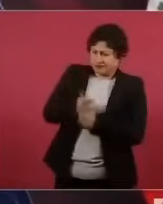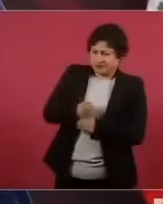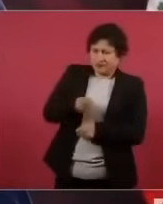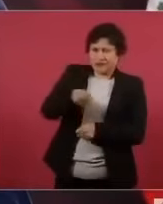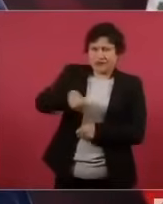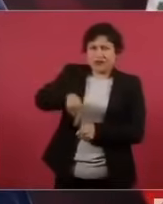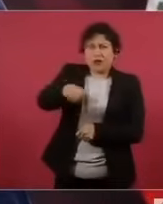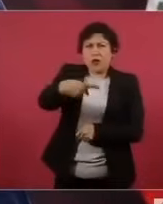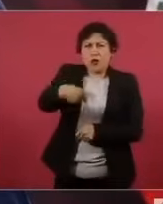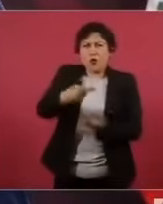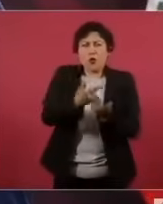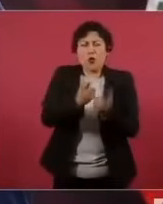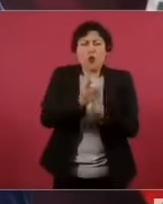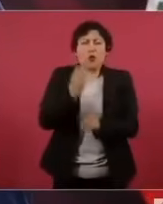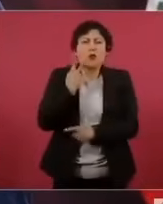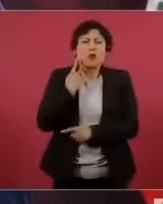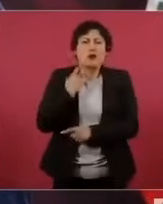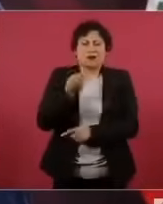hipócritas.